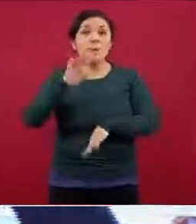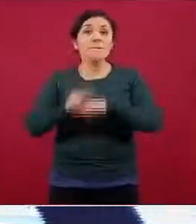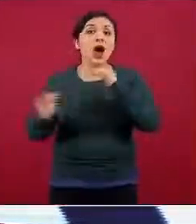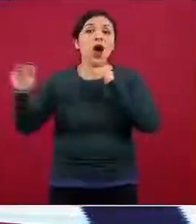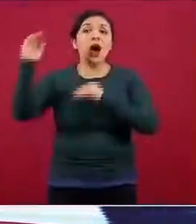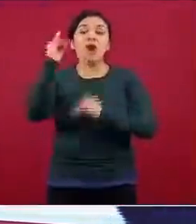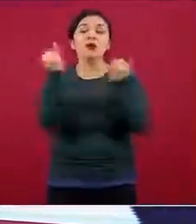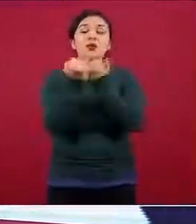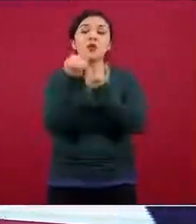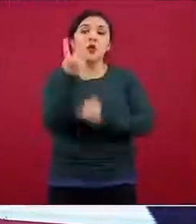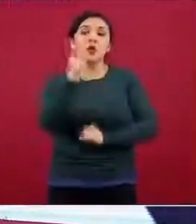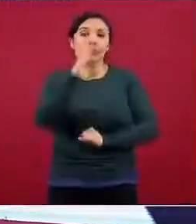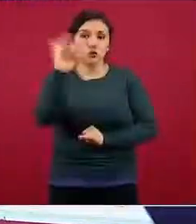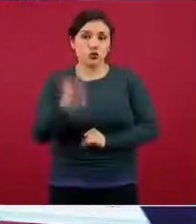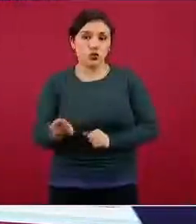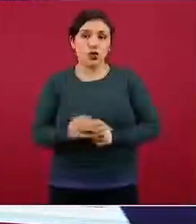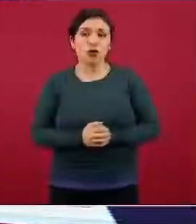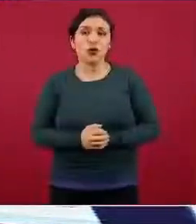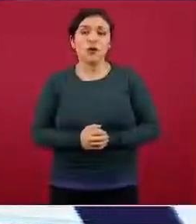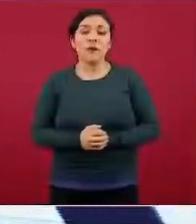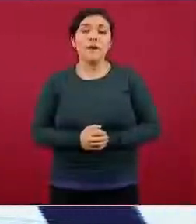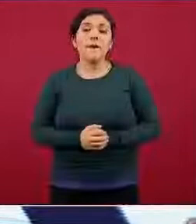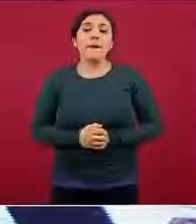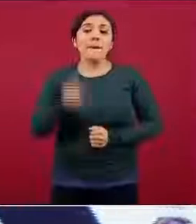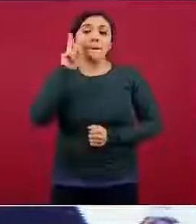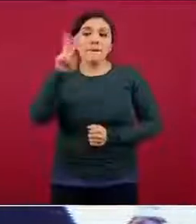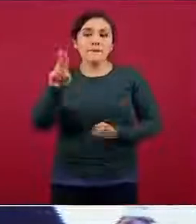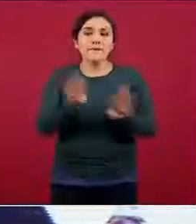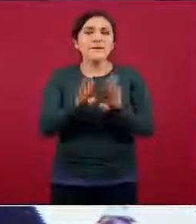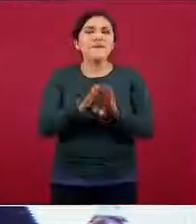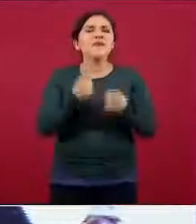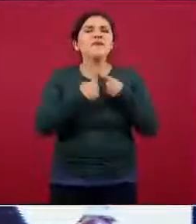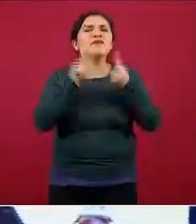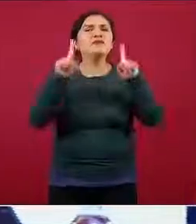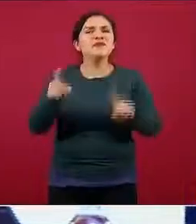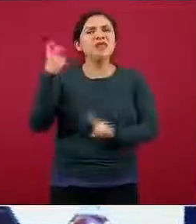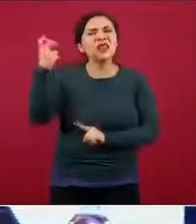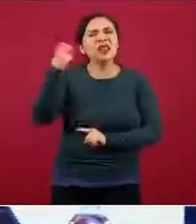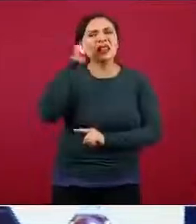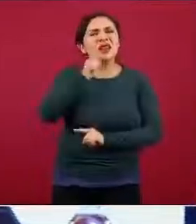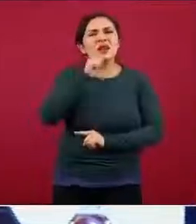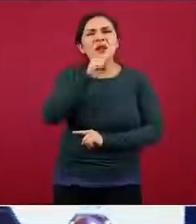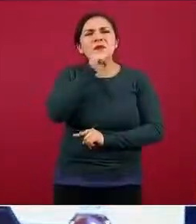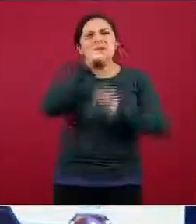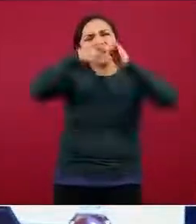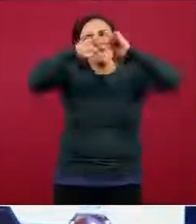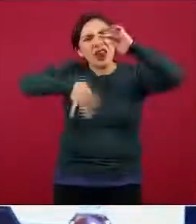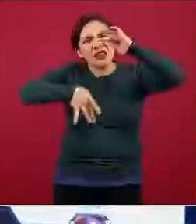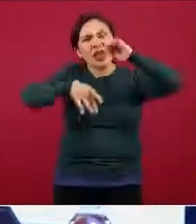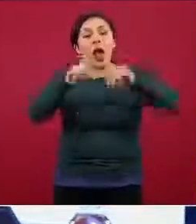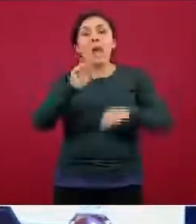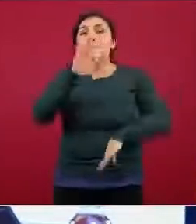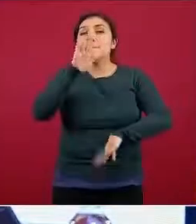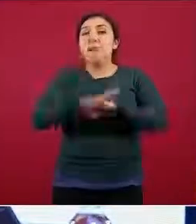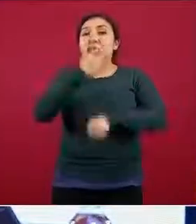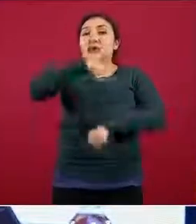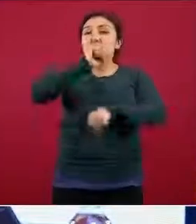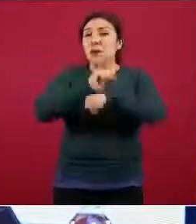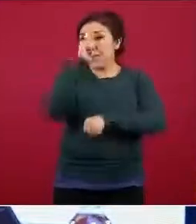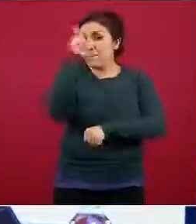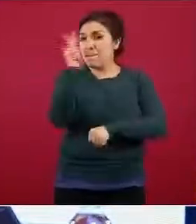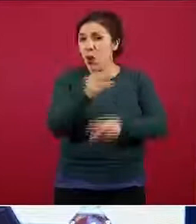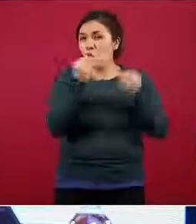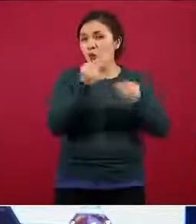también del 2%. Señalamos esta diferencia, siempre señalando la semana donde más defunciones tuvimos,